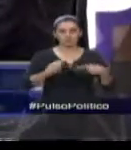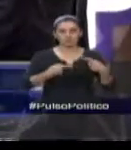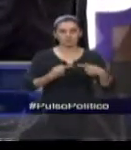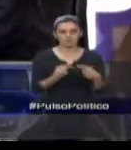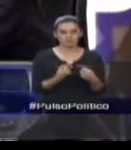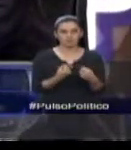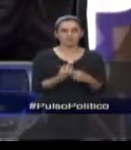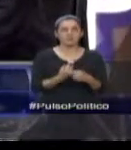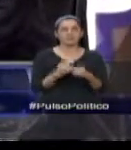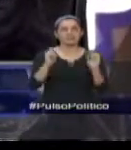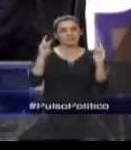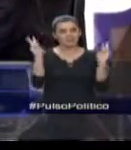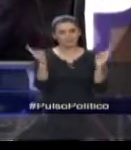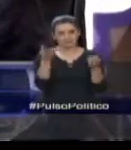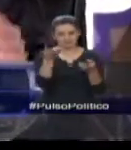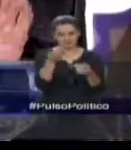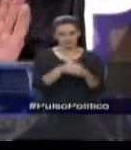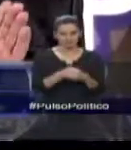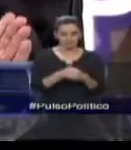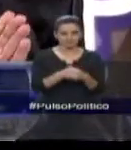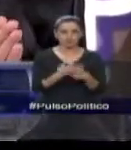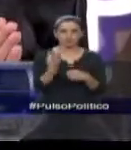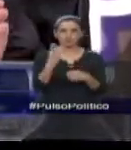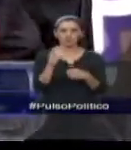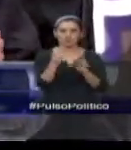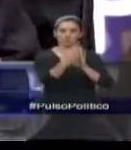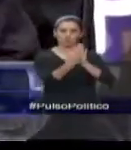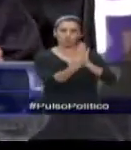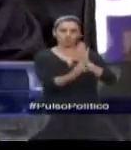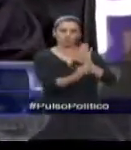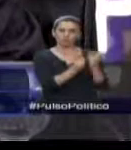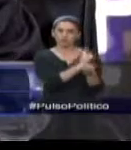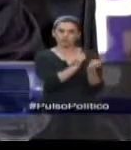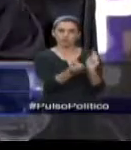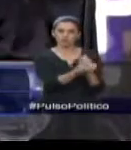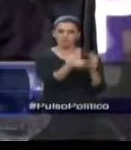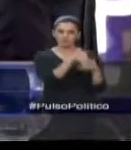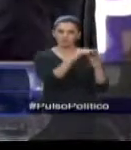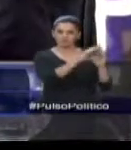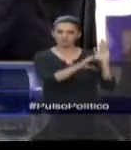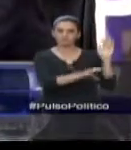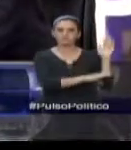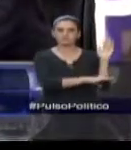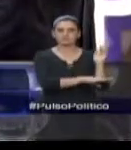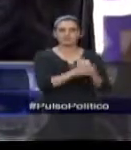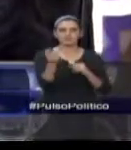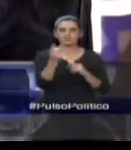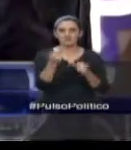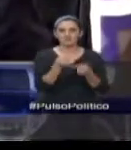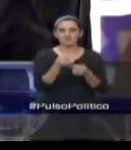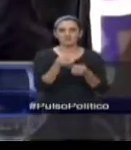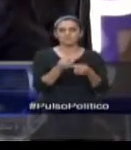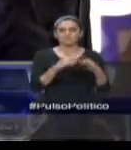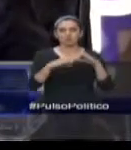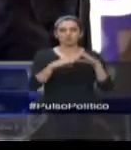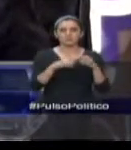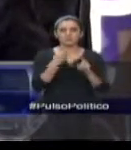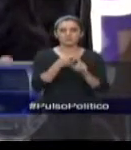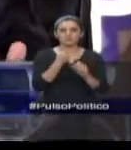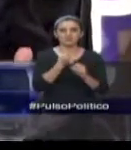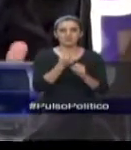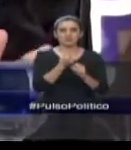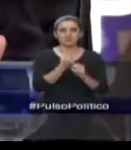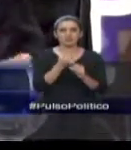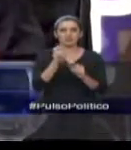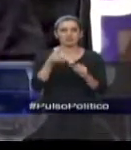en relación a este tema los 16 puntos de las enmiendas constitucionales deberían ser tratados a partir de